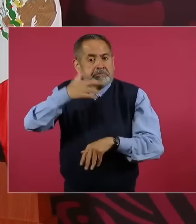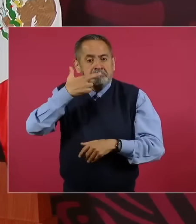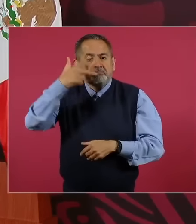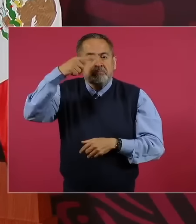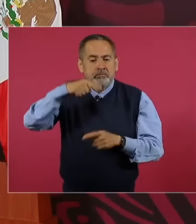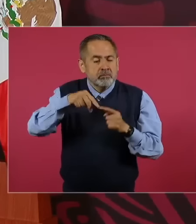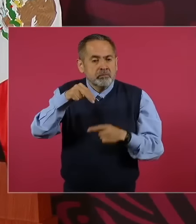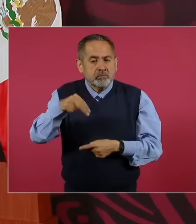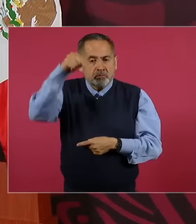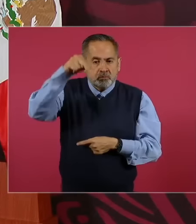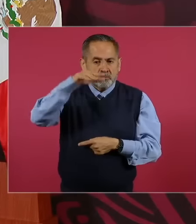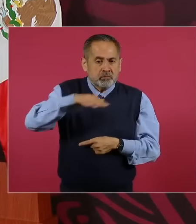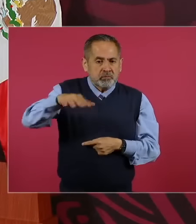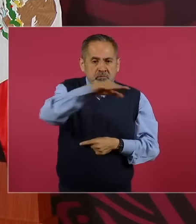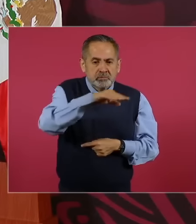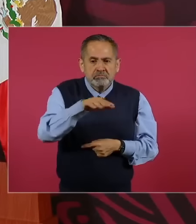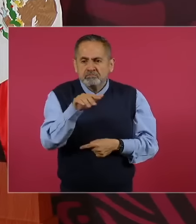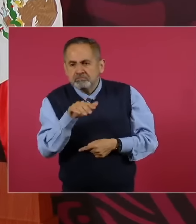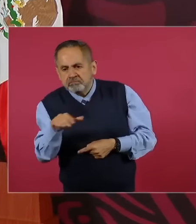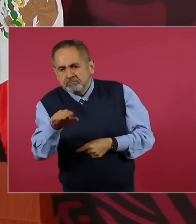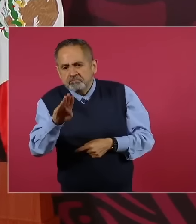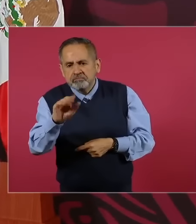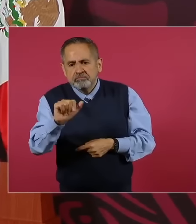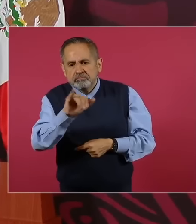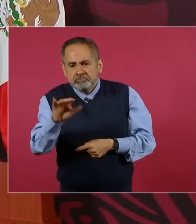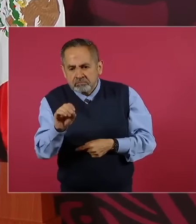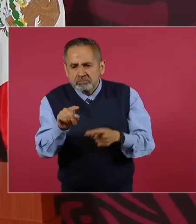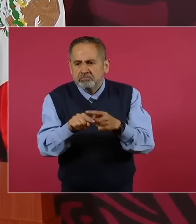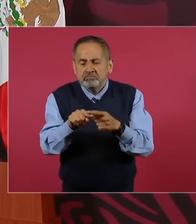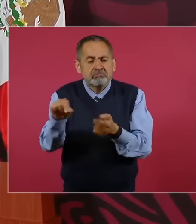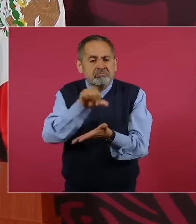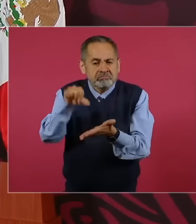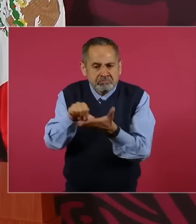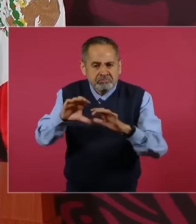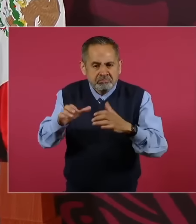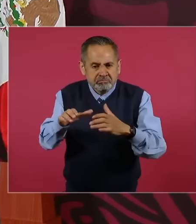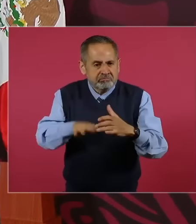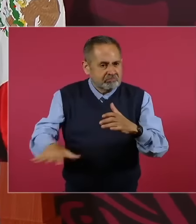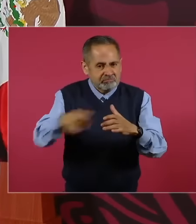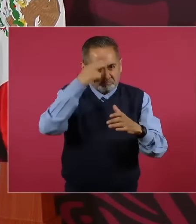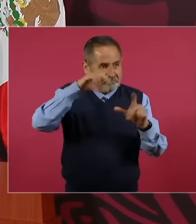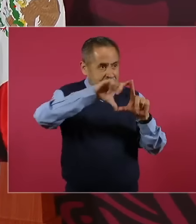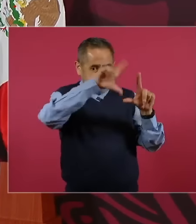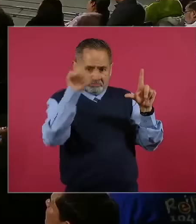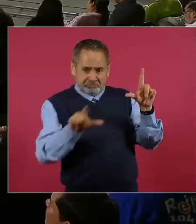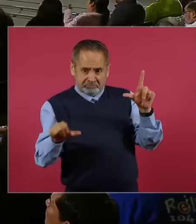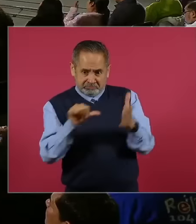del Bajío, del centro del país.